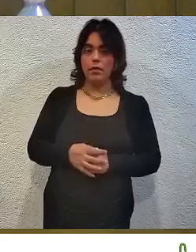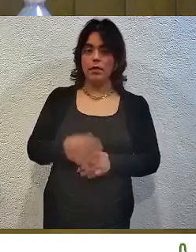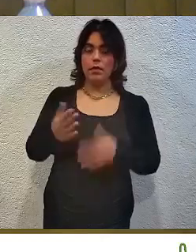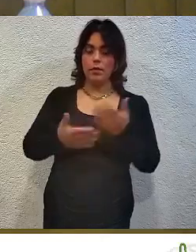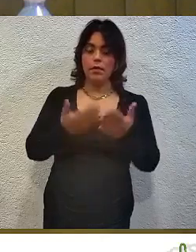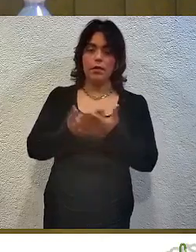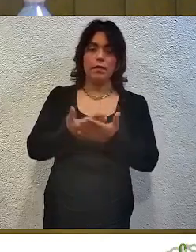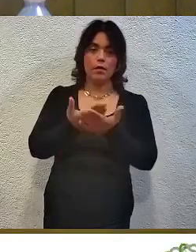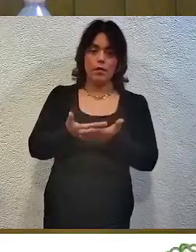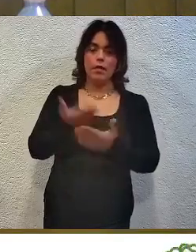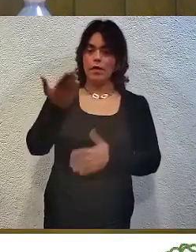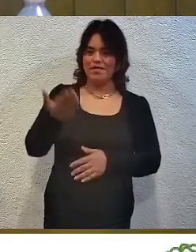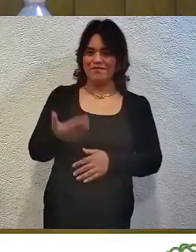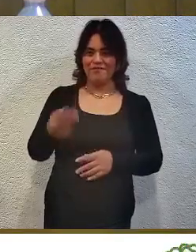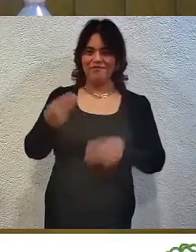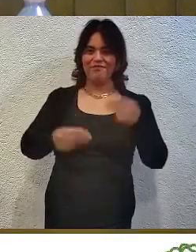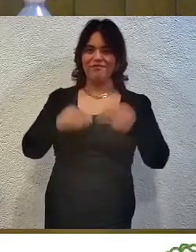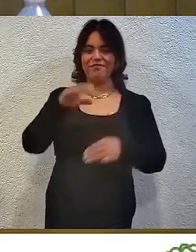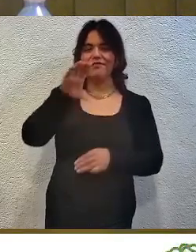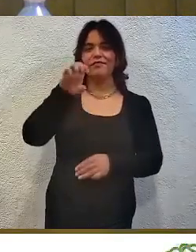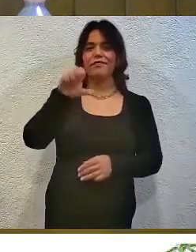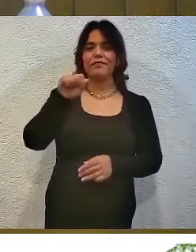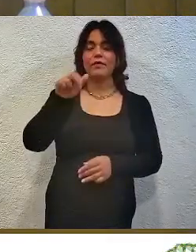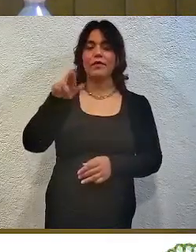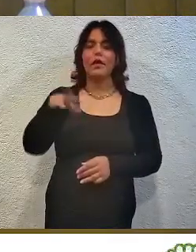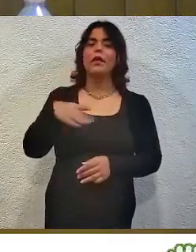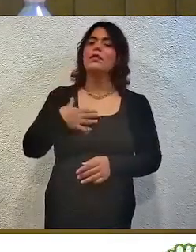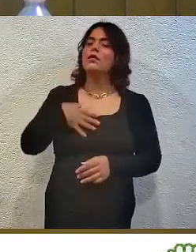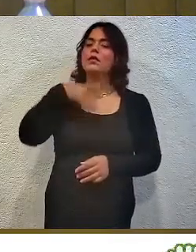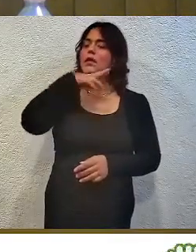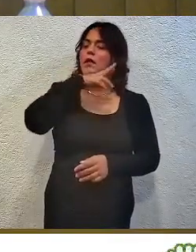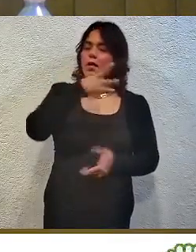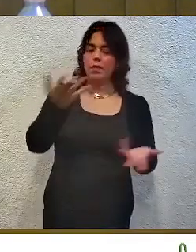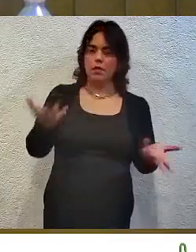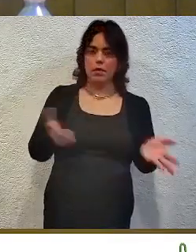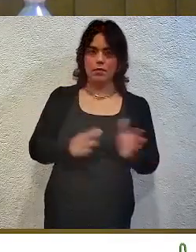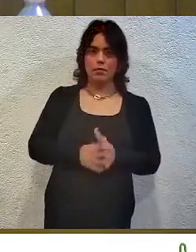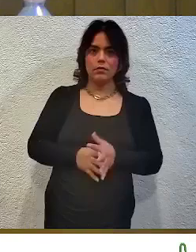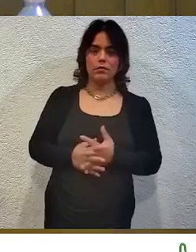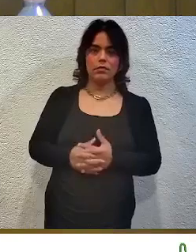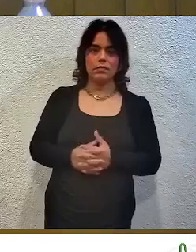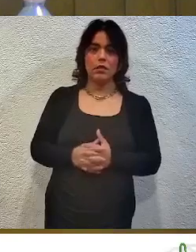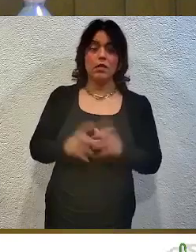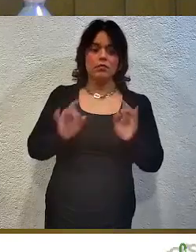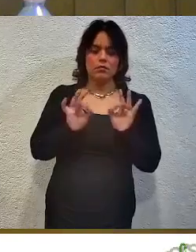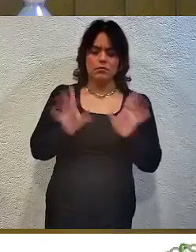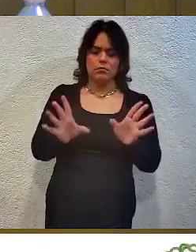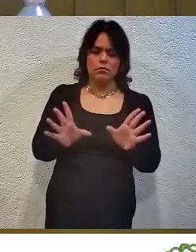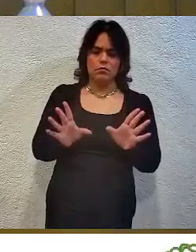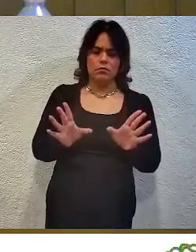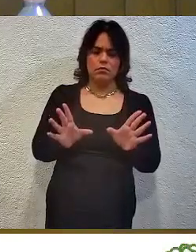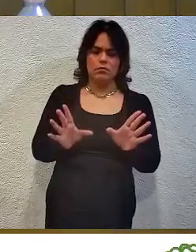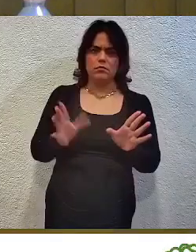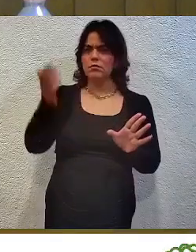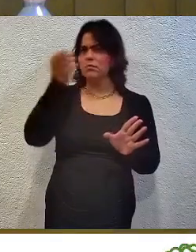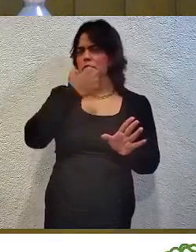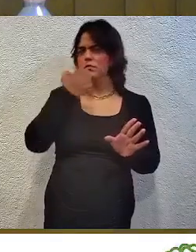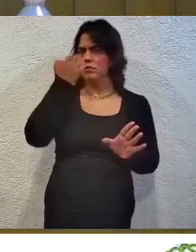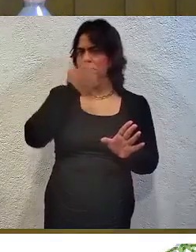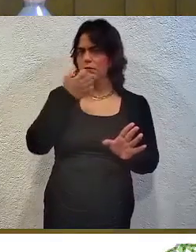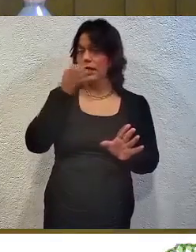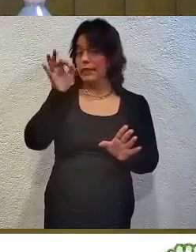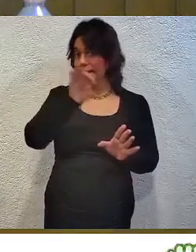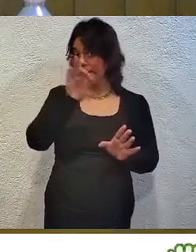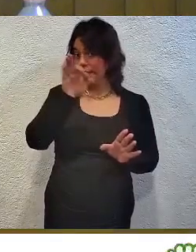César. Voy a tratar de ser muy breve porque realmente este asunto lo vamos a analizar, si es que todavía